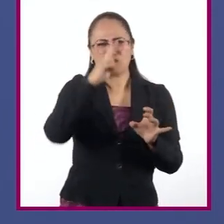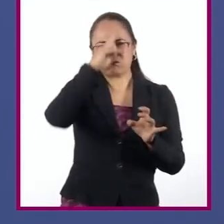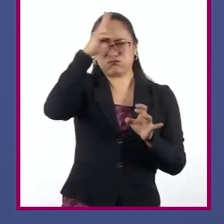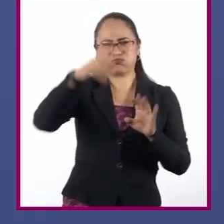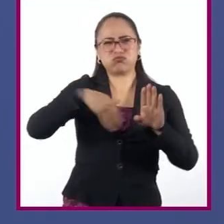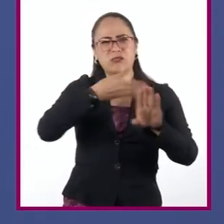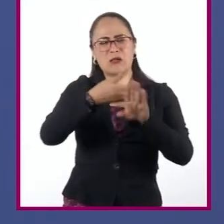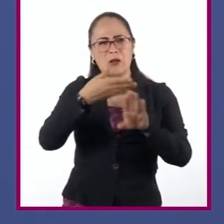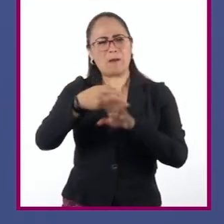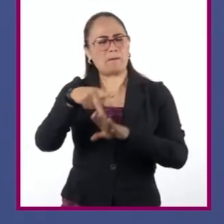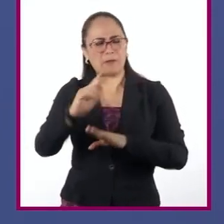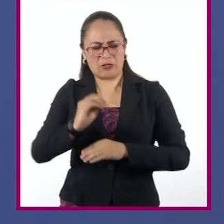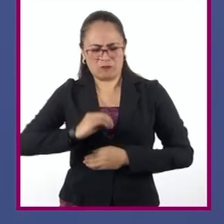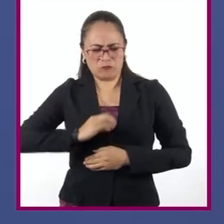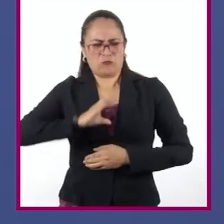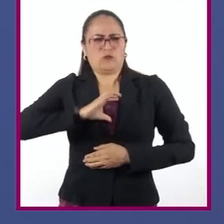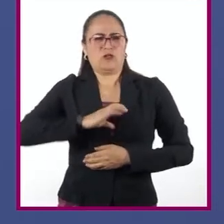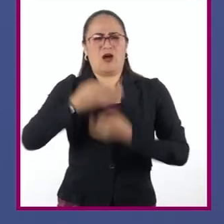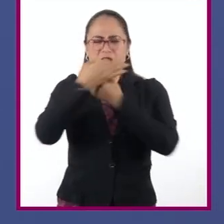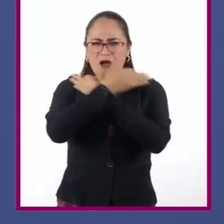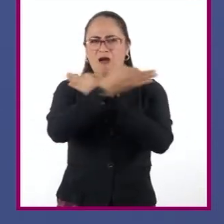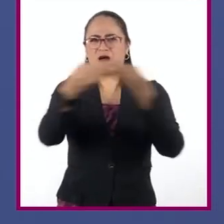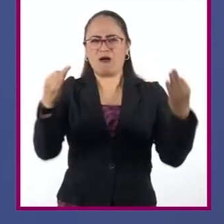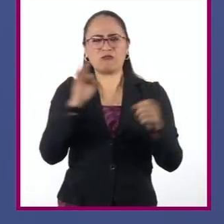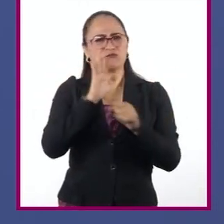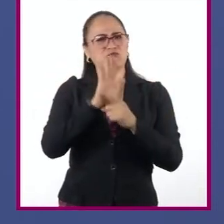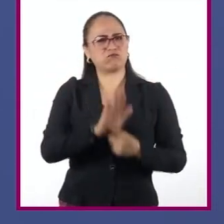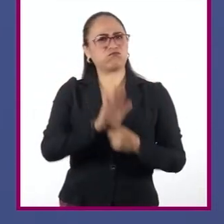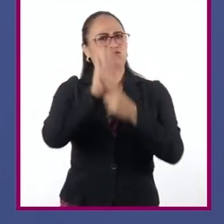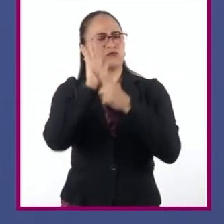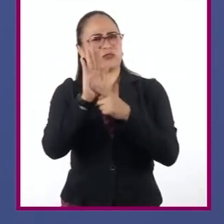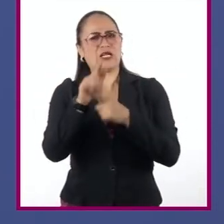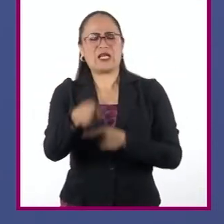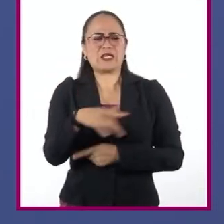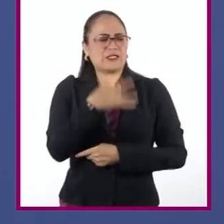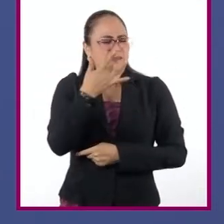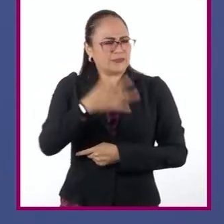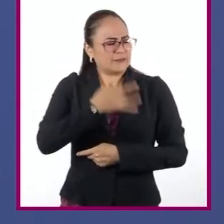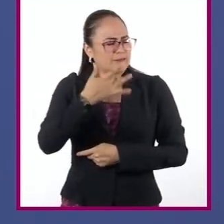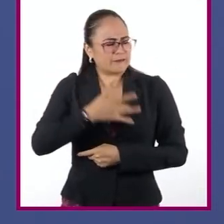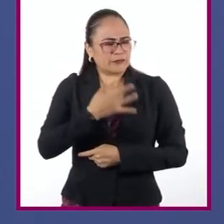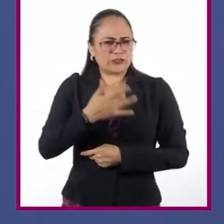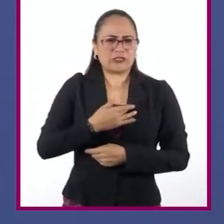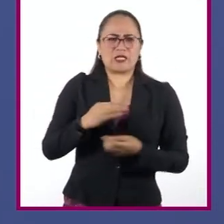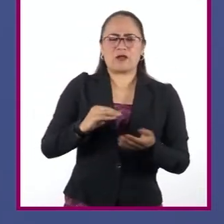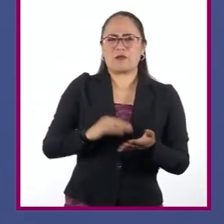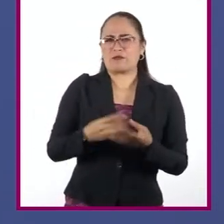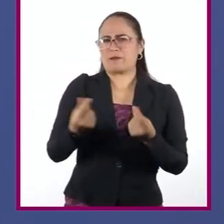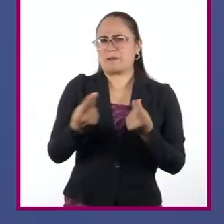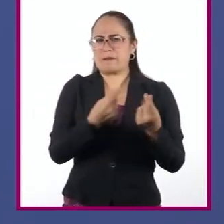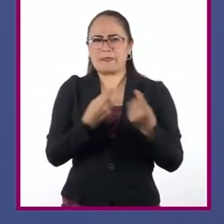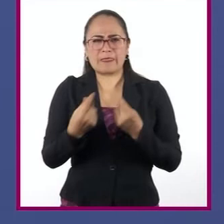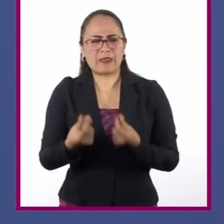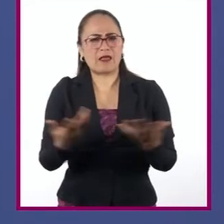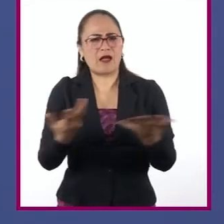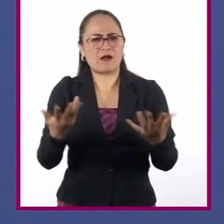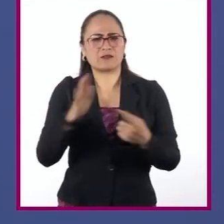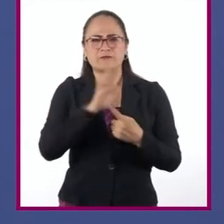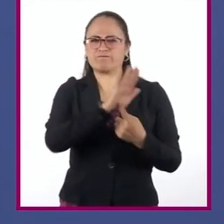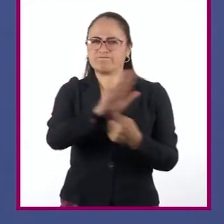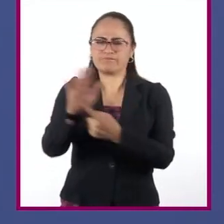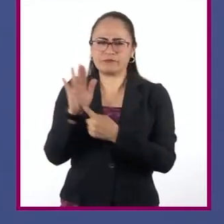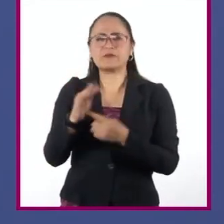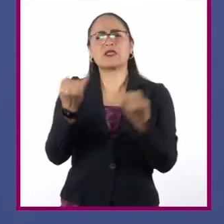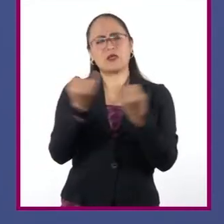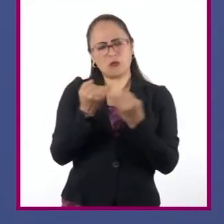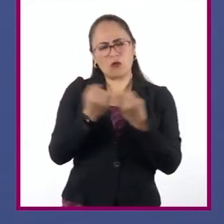de hacer valer su dignidad y la de otras personas las impulsó a encontrar las formas de actuar. Tuvieron el apoyo de